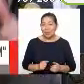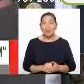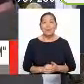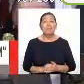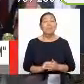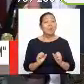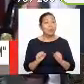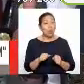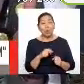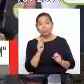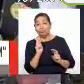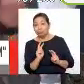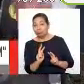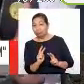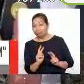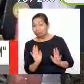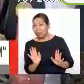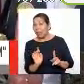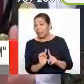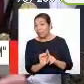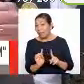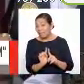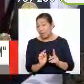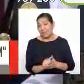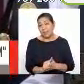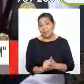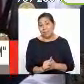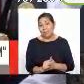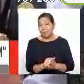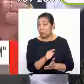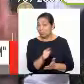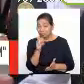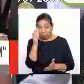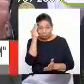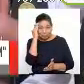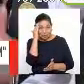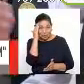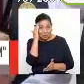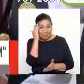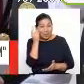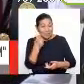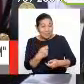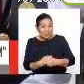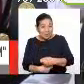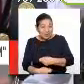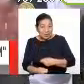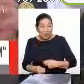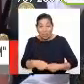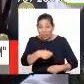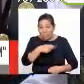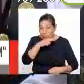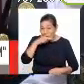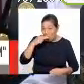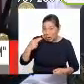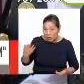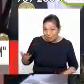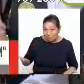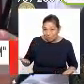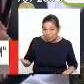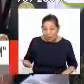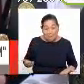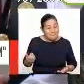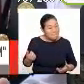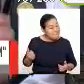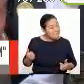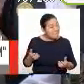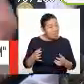En otro gobierno, tuvo otras miradas diferentes. Acuérdense ustedes que el tráfico ilícito de drogas, que es uno de los delitos